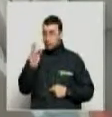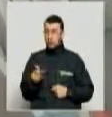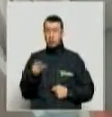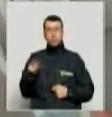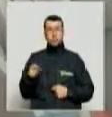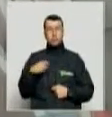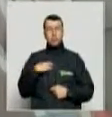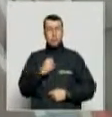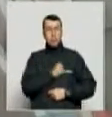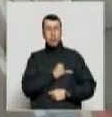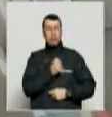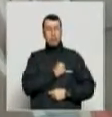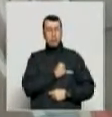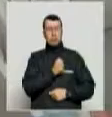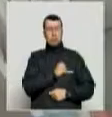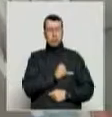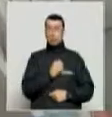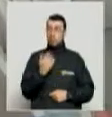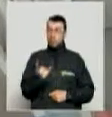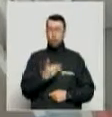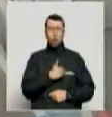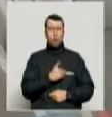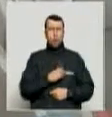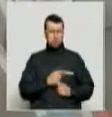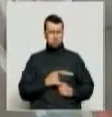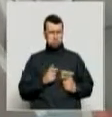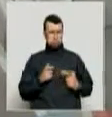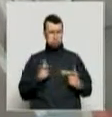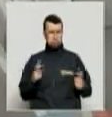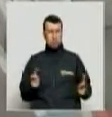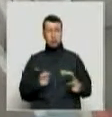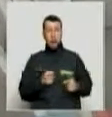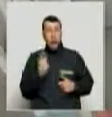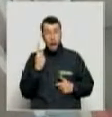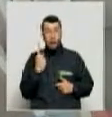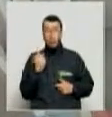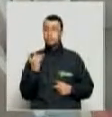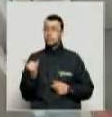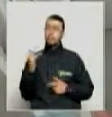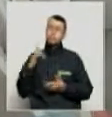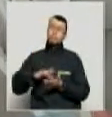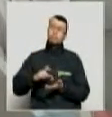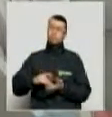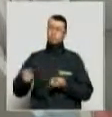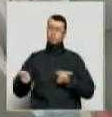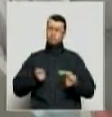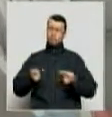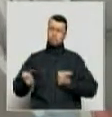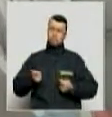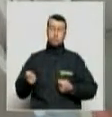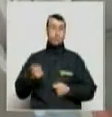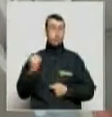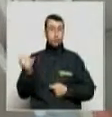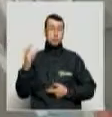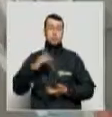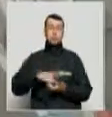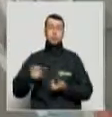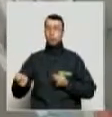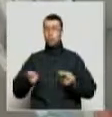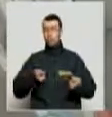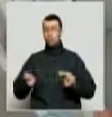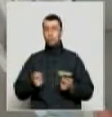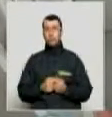una arritmia o se ve un corazón agrandado, se ve signos de infartos previos, al terminar el proceso de quelación se puede hacer un electrocardiograma de control